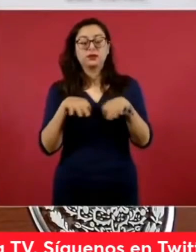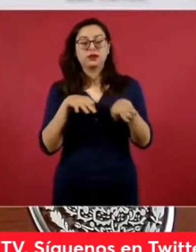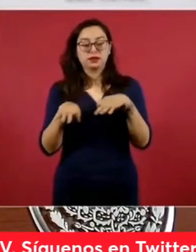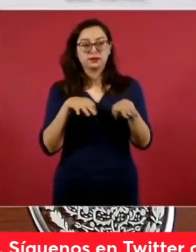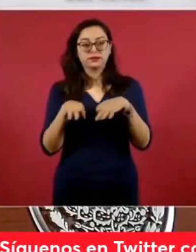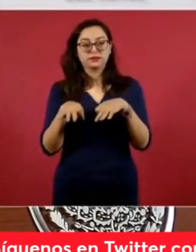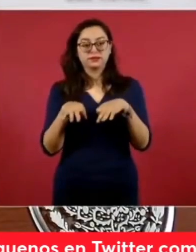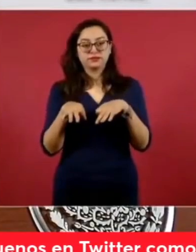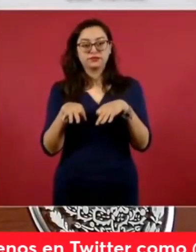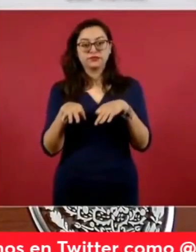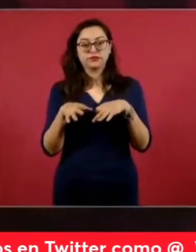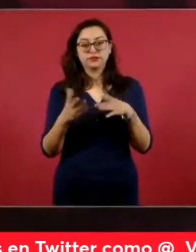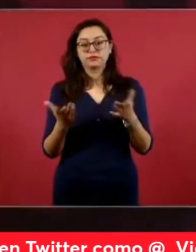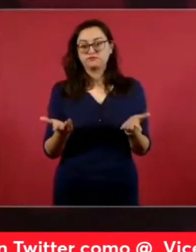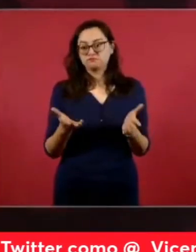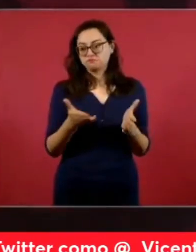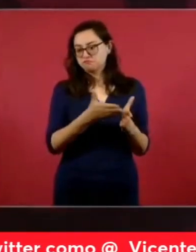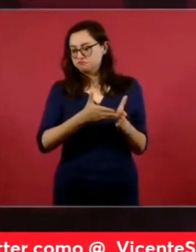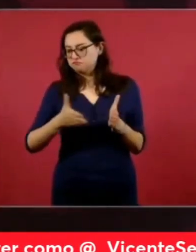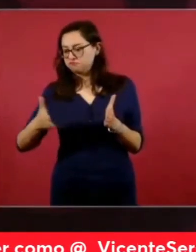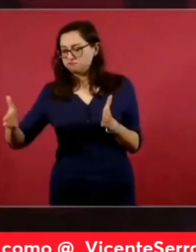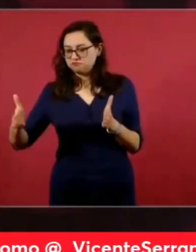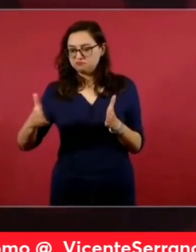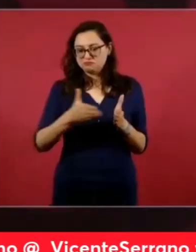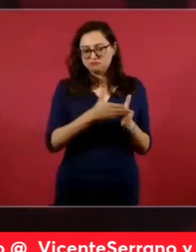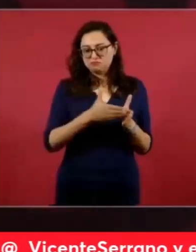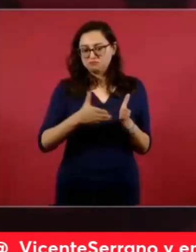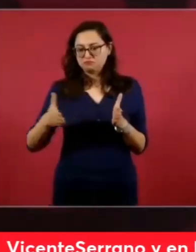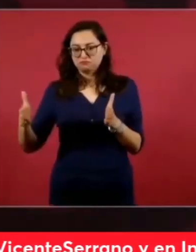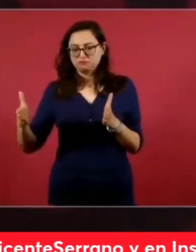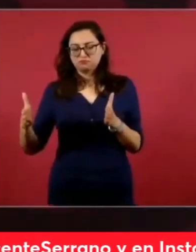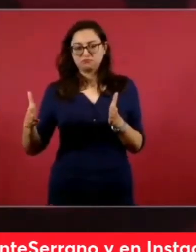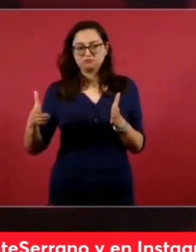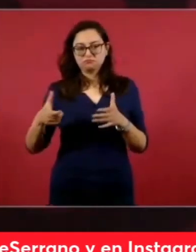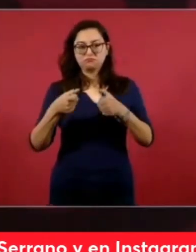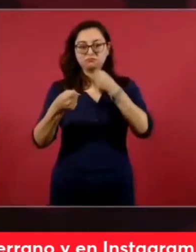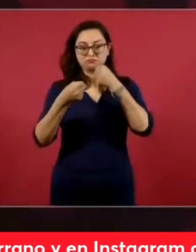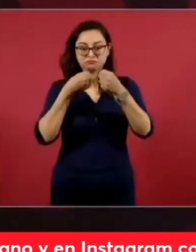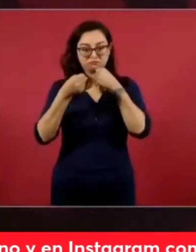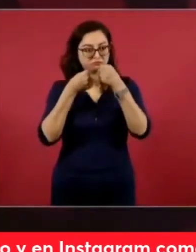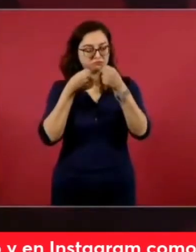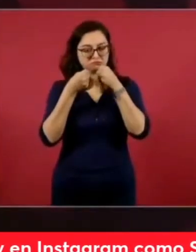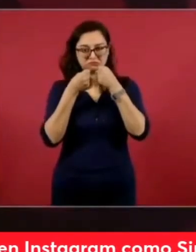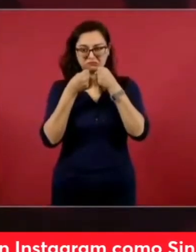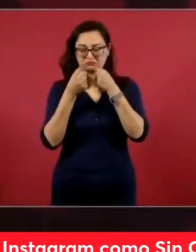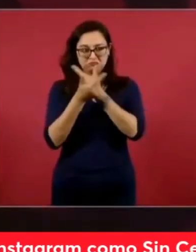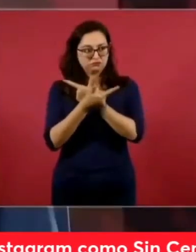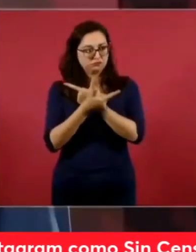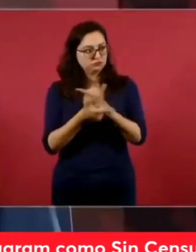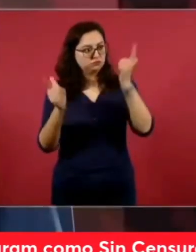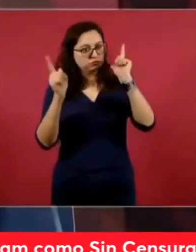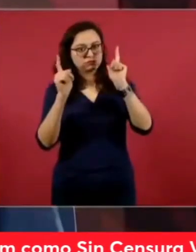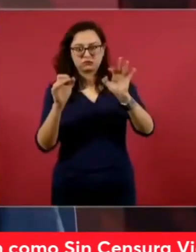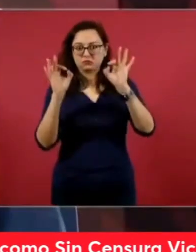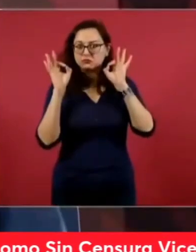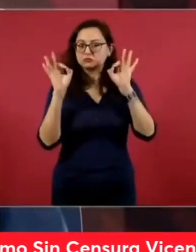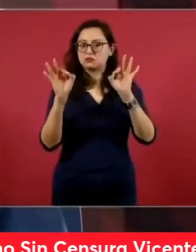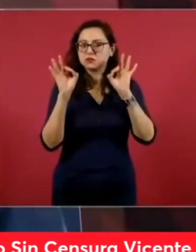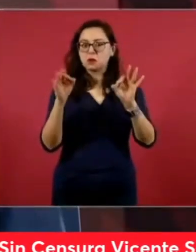Sí, sí. Y entonces me graban por aquello de